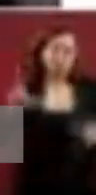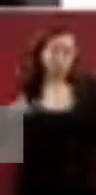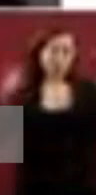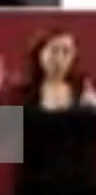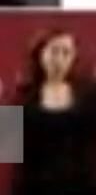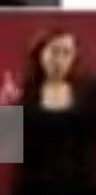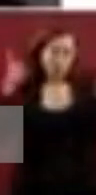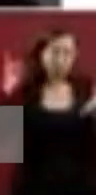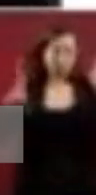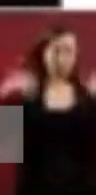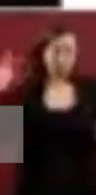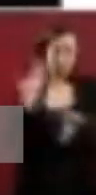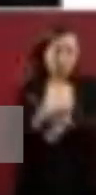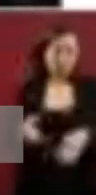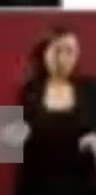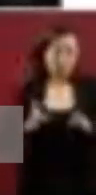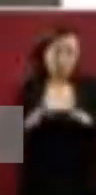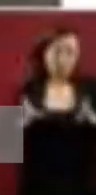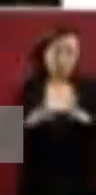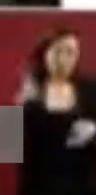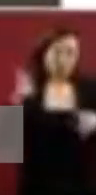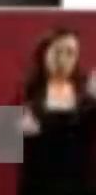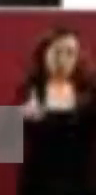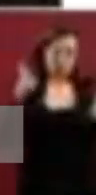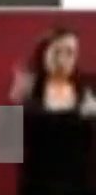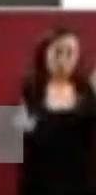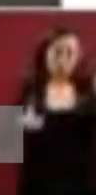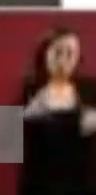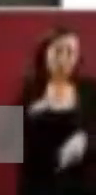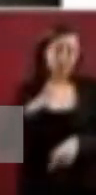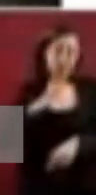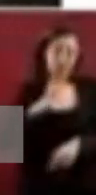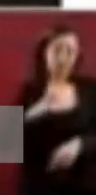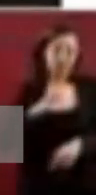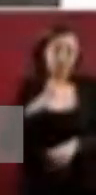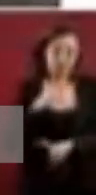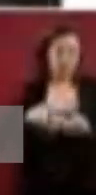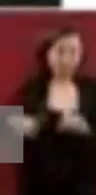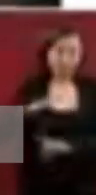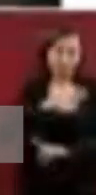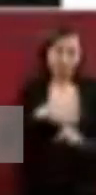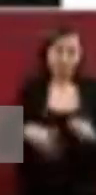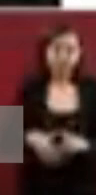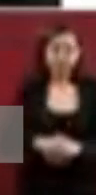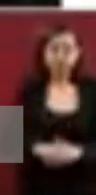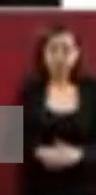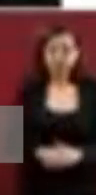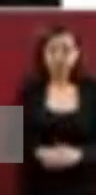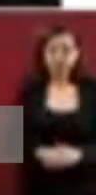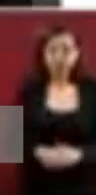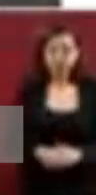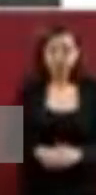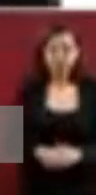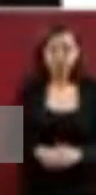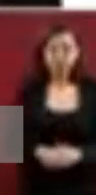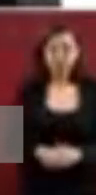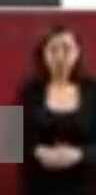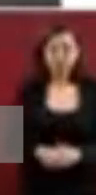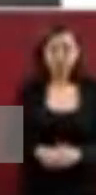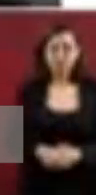estadounidenses publicaron una larga causa en contra de él y sus hermanos conocidos colectivamente Como los chapitos